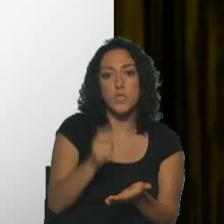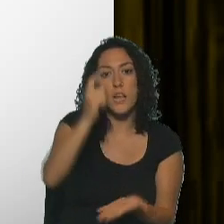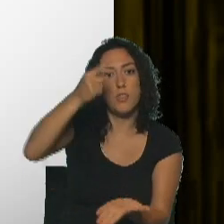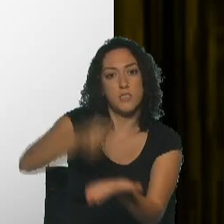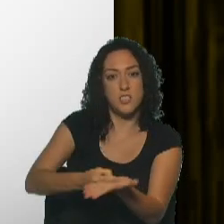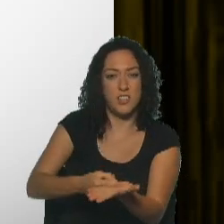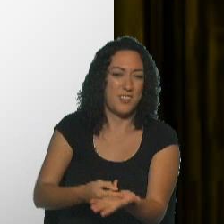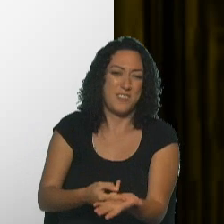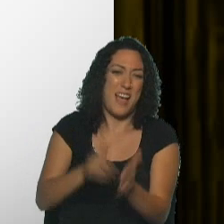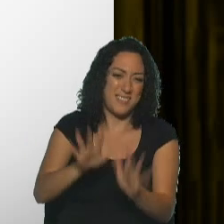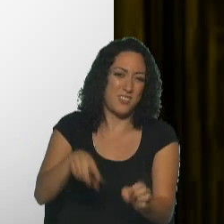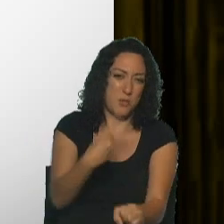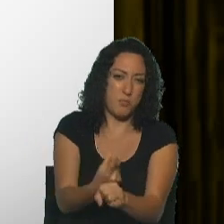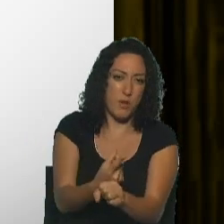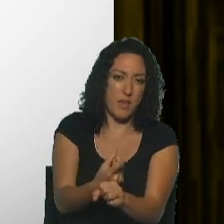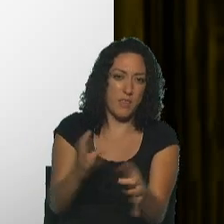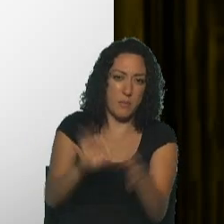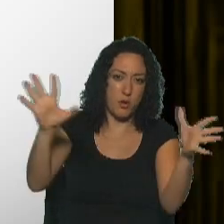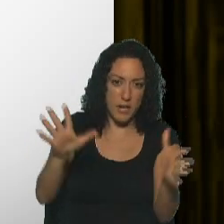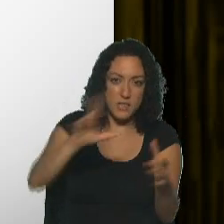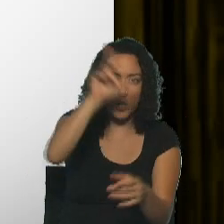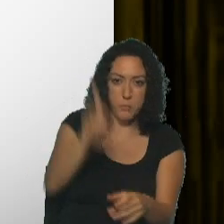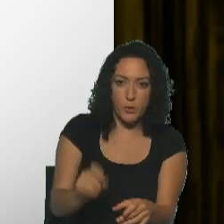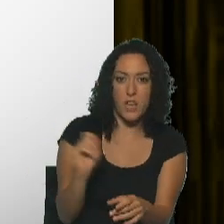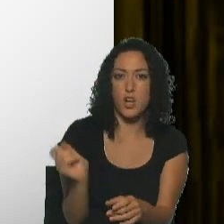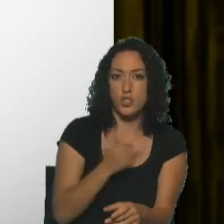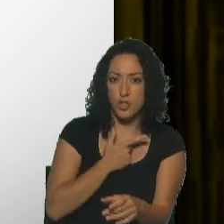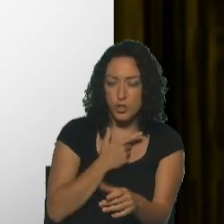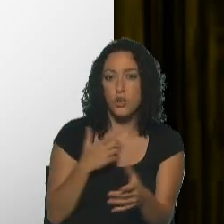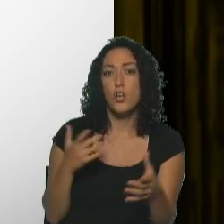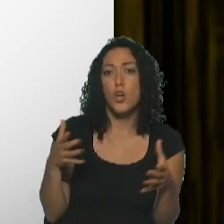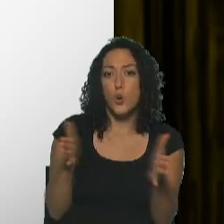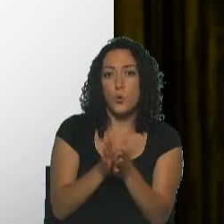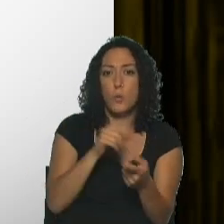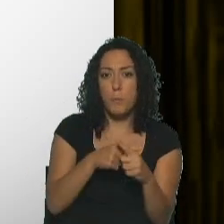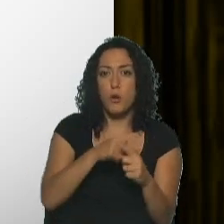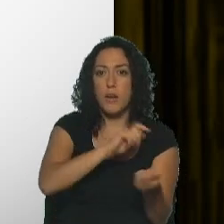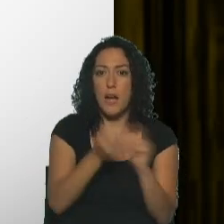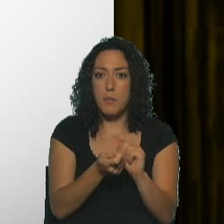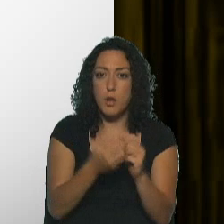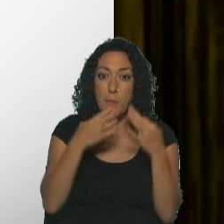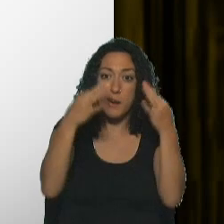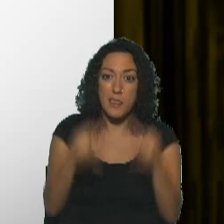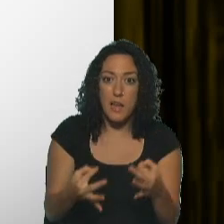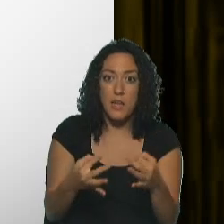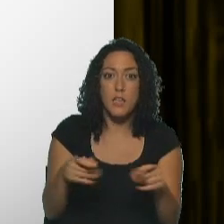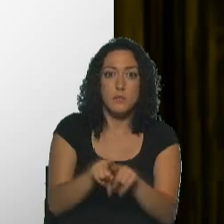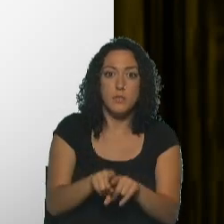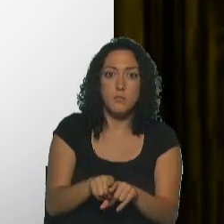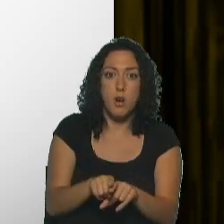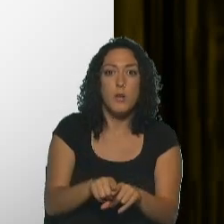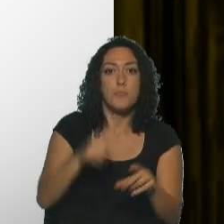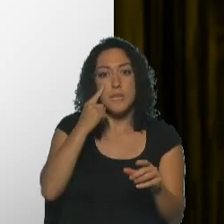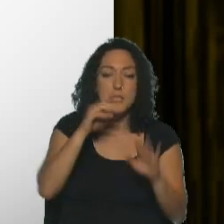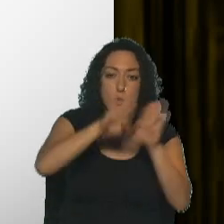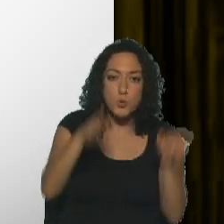son inaceptables para un país democrático y republicano. Quienes formamos parte de Juntos por el Cambio estamos muy preocupados por el embate constante a